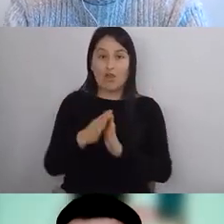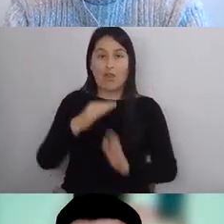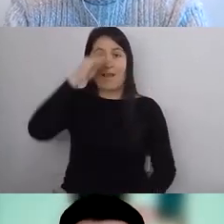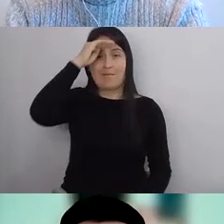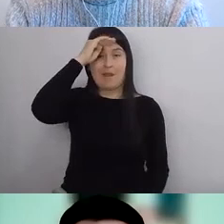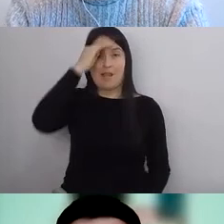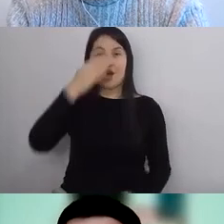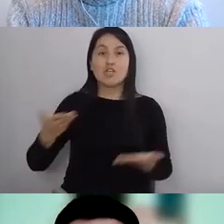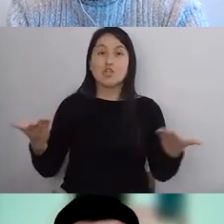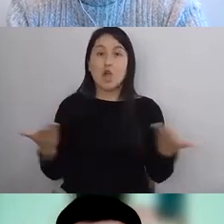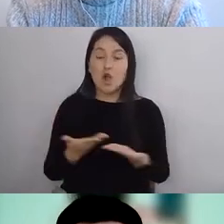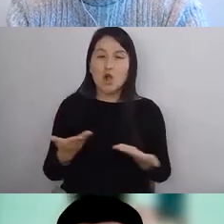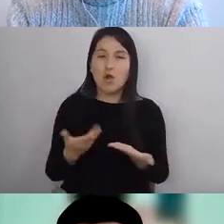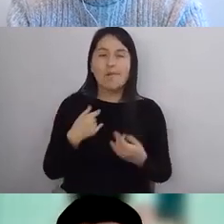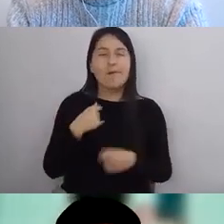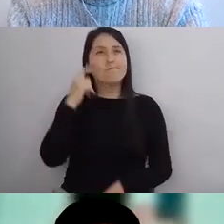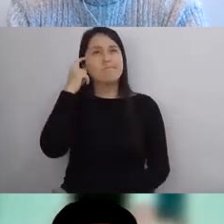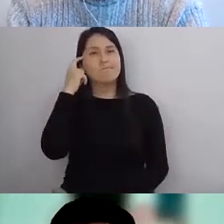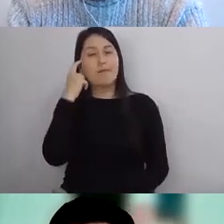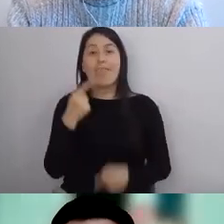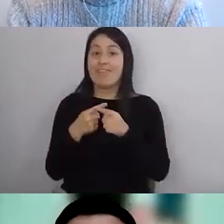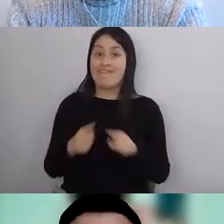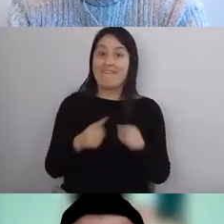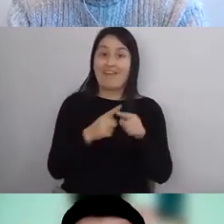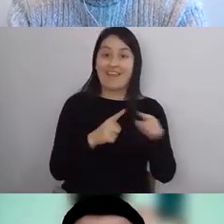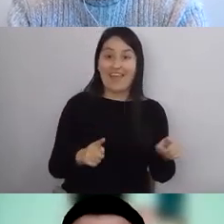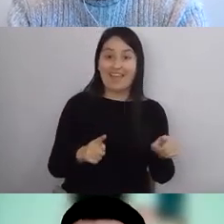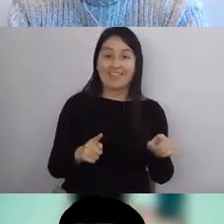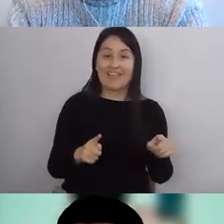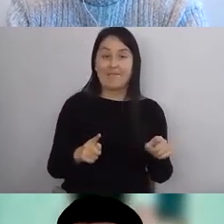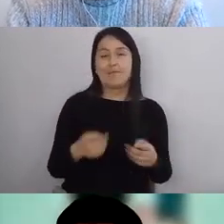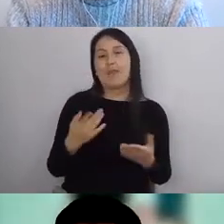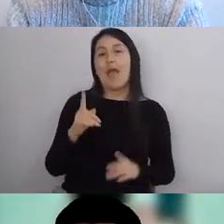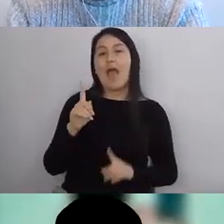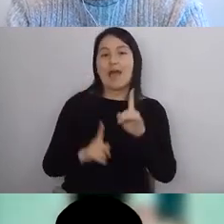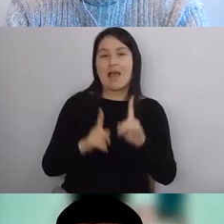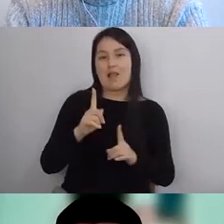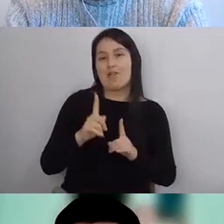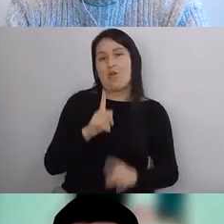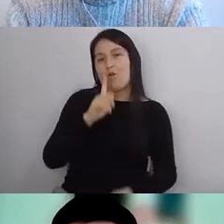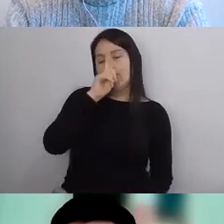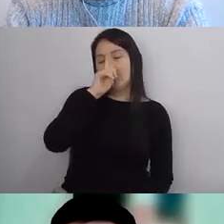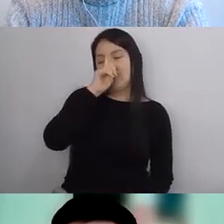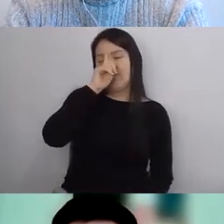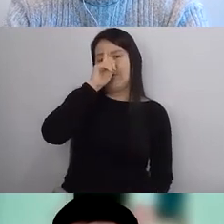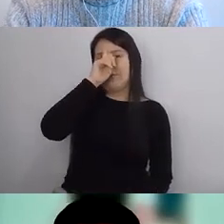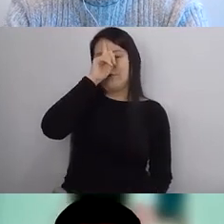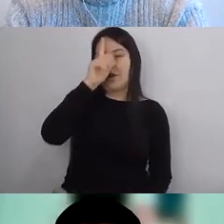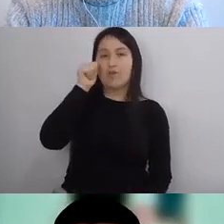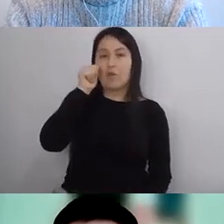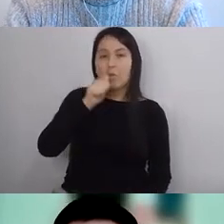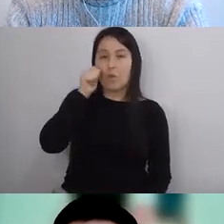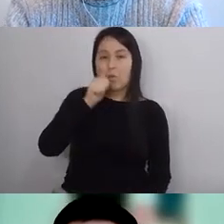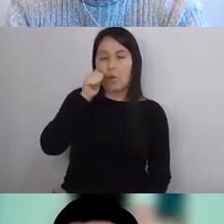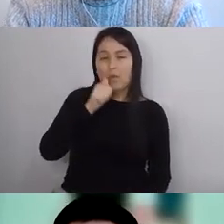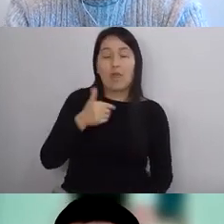a ir planteando esto, van a ser diferentes. Ya, desde lo cotidiano que comentabas tú recién y yo también te refería.